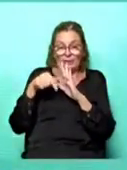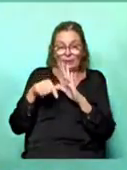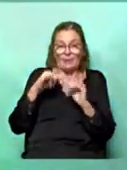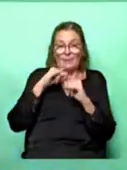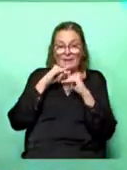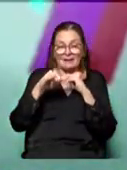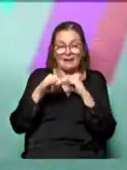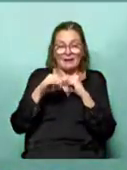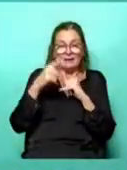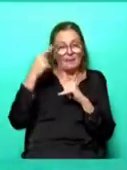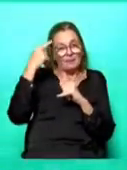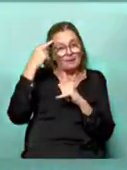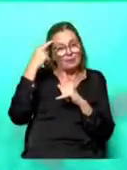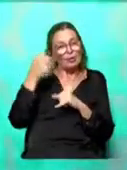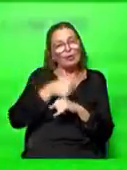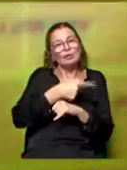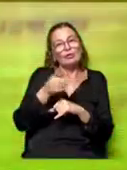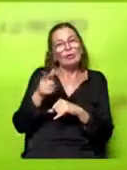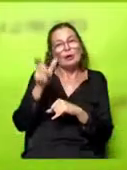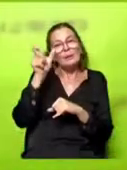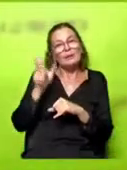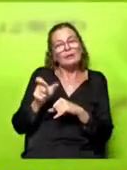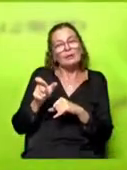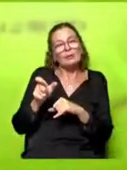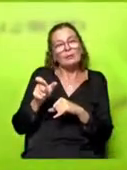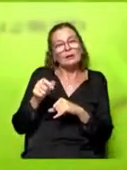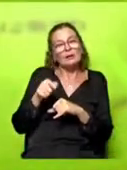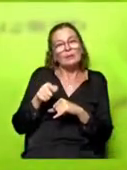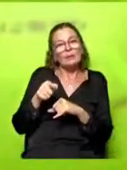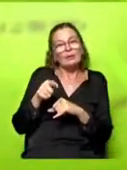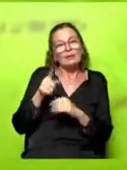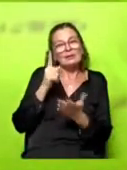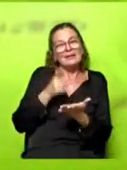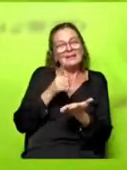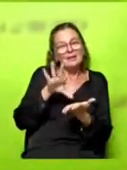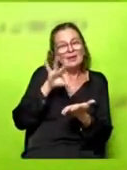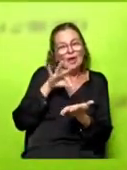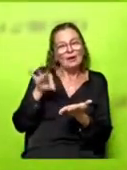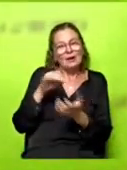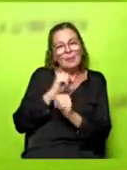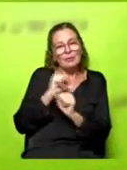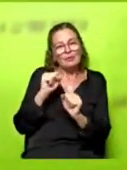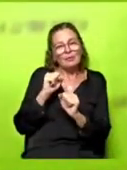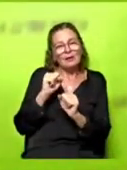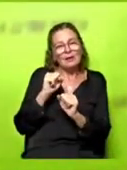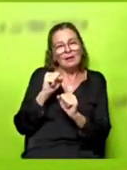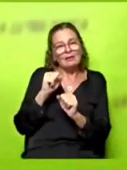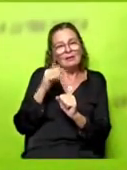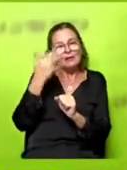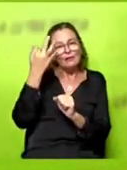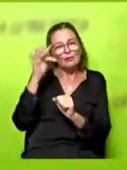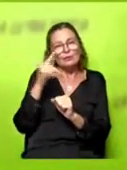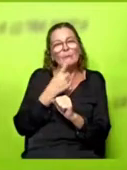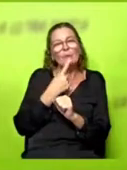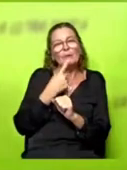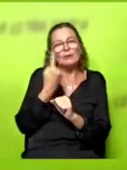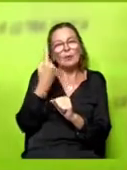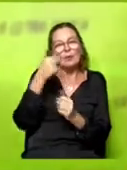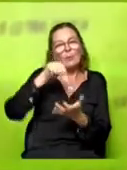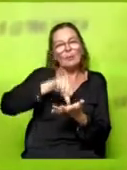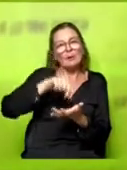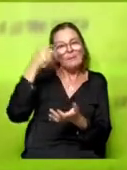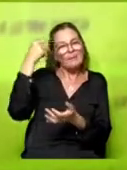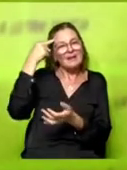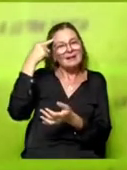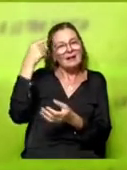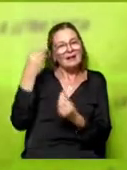tiene que ser a la audiencia, tiene que ser ese. En el momento en que se toman las decisiones, en el momento en que tenemos la posibilidad de trazar el futuro político de un país, pensar a